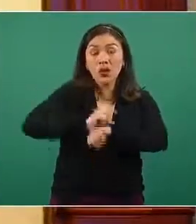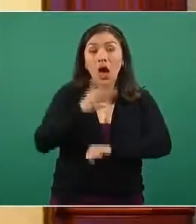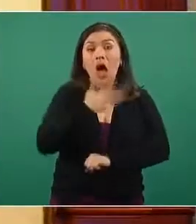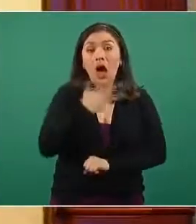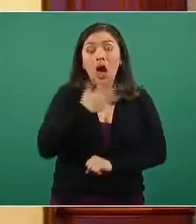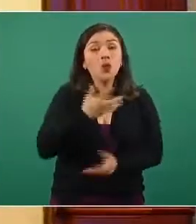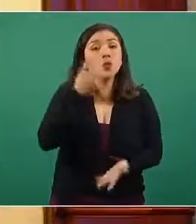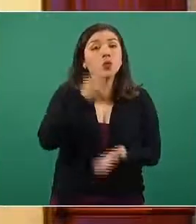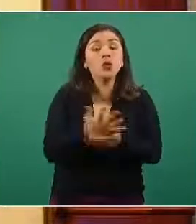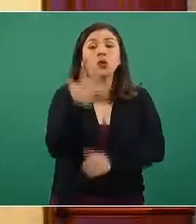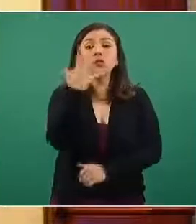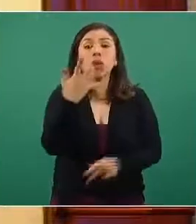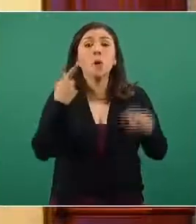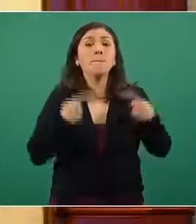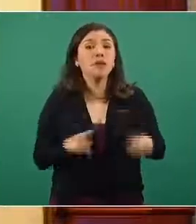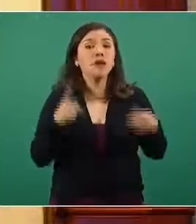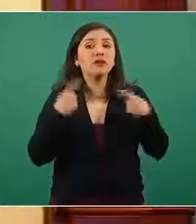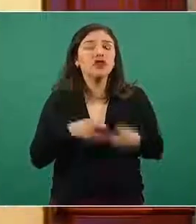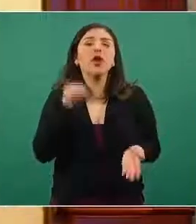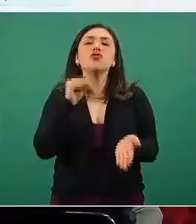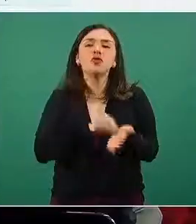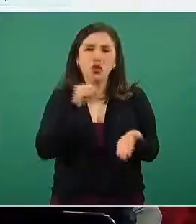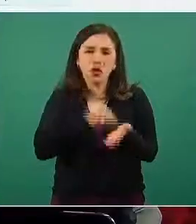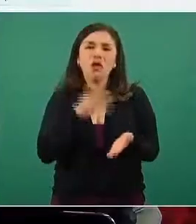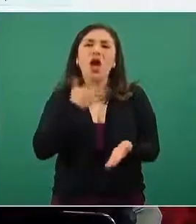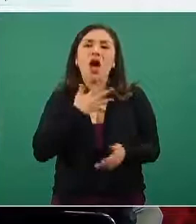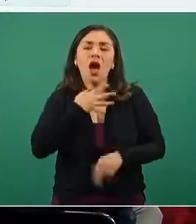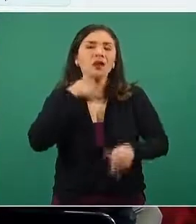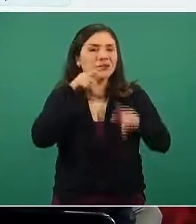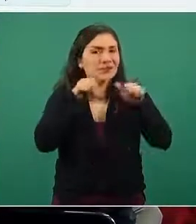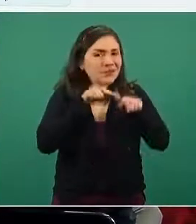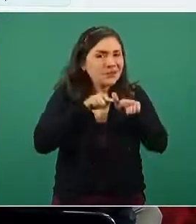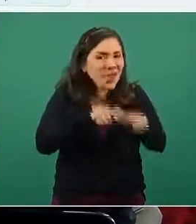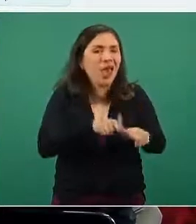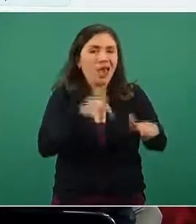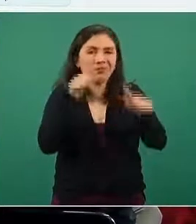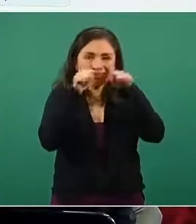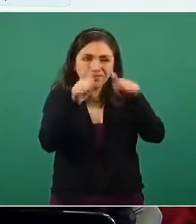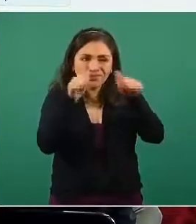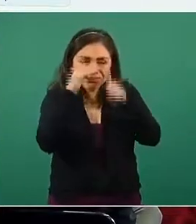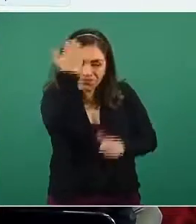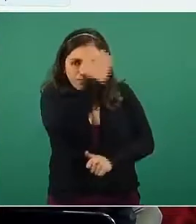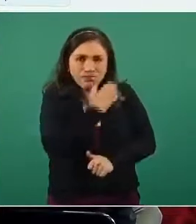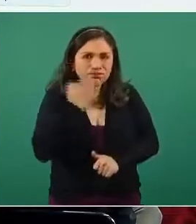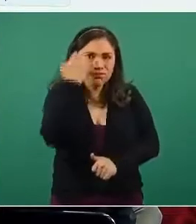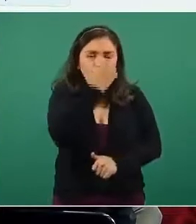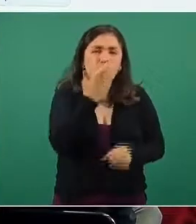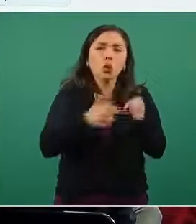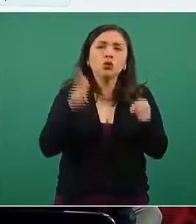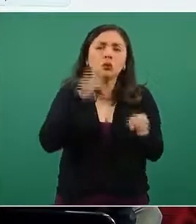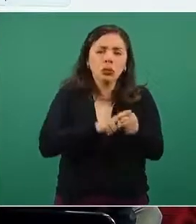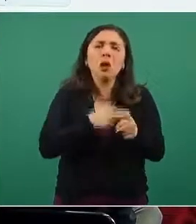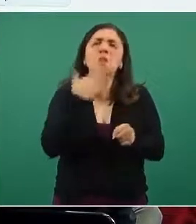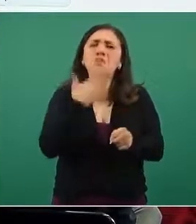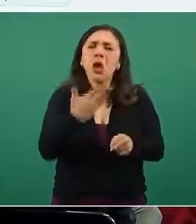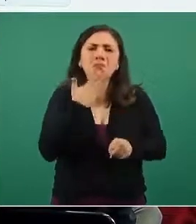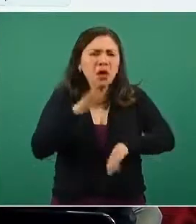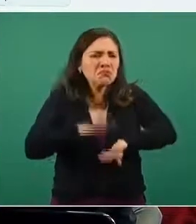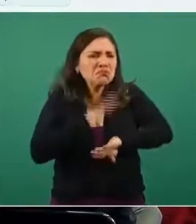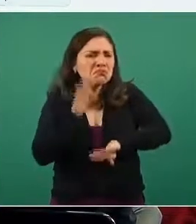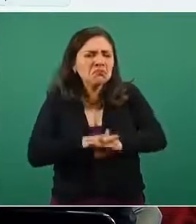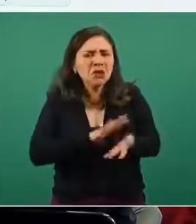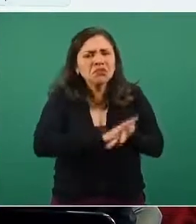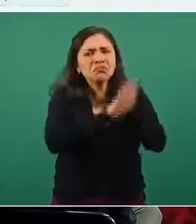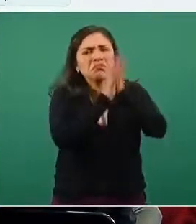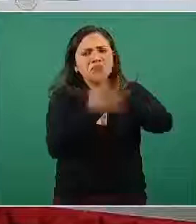tenemos solamente 5 personas que todavía están en observación con buena evolución y que la expectativa es que puedan también